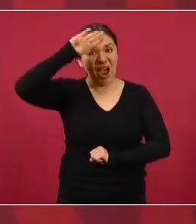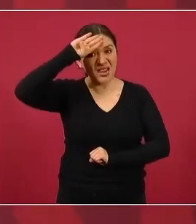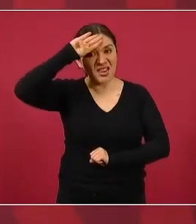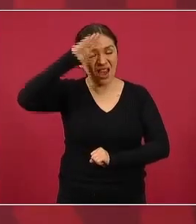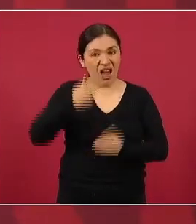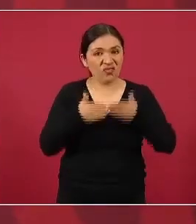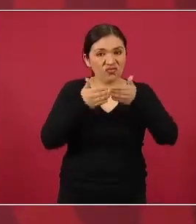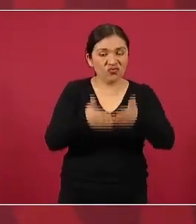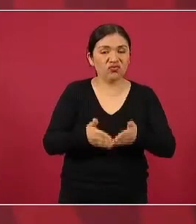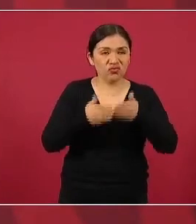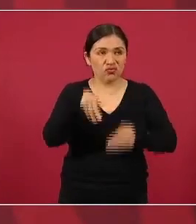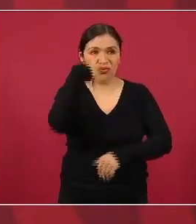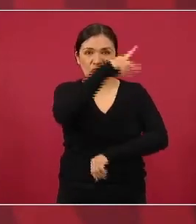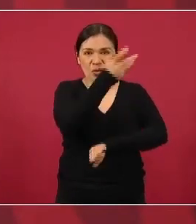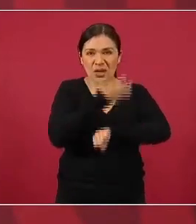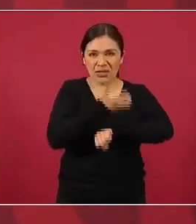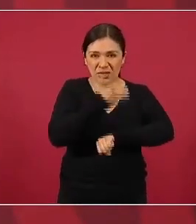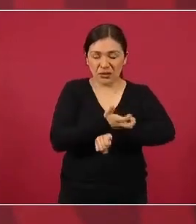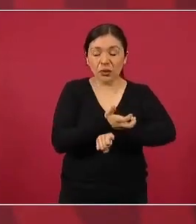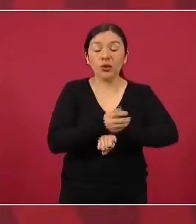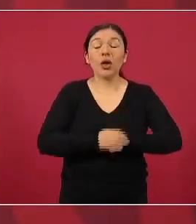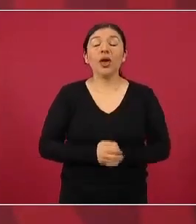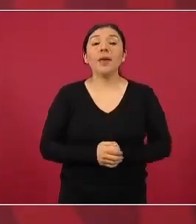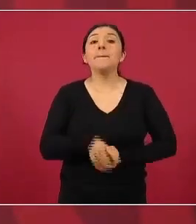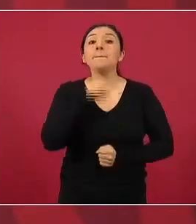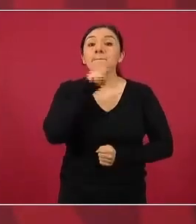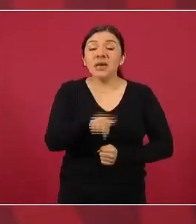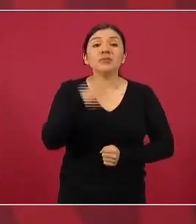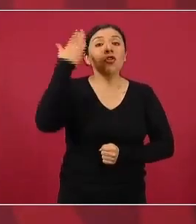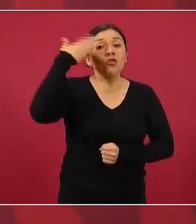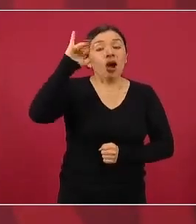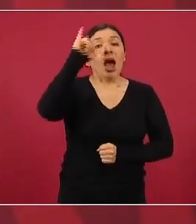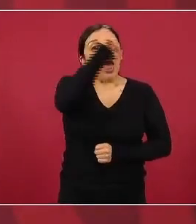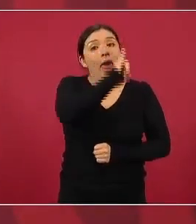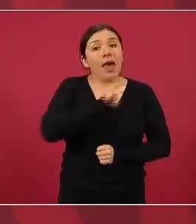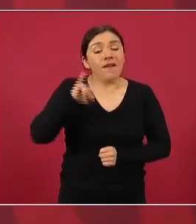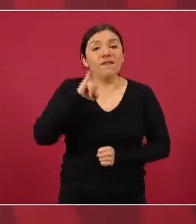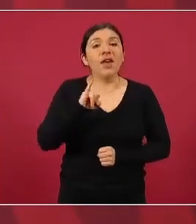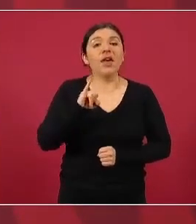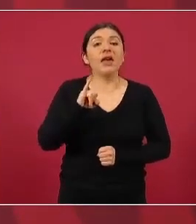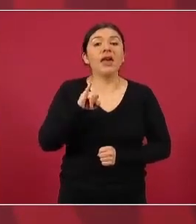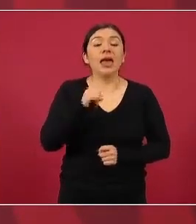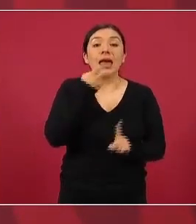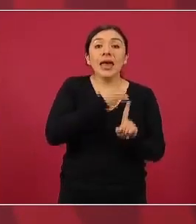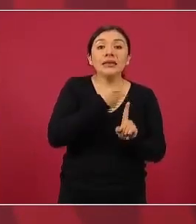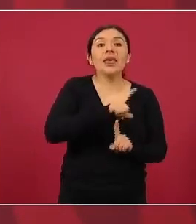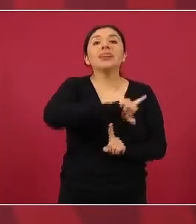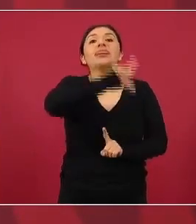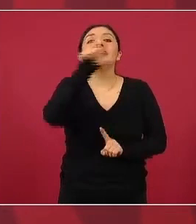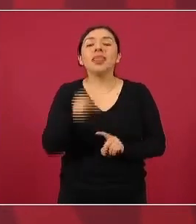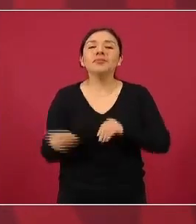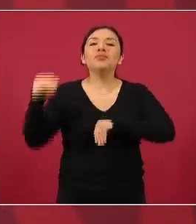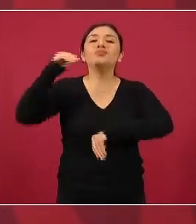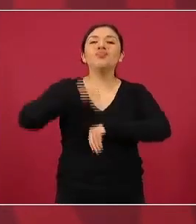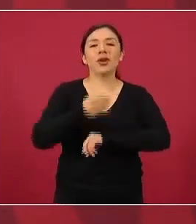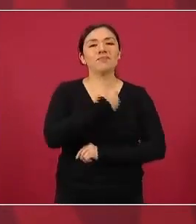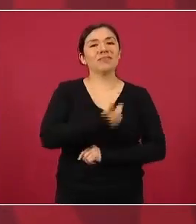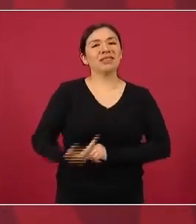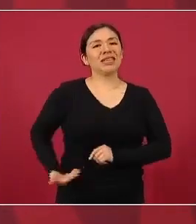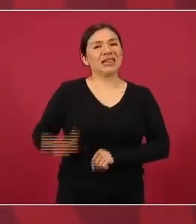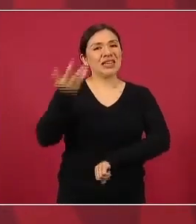de Estados Unidos y fue jefe del que después sería presidente de Estados Unidos,